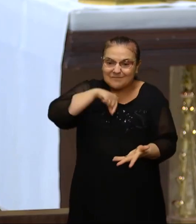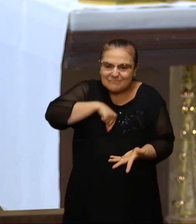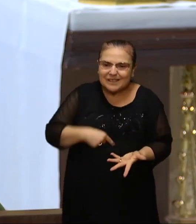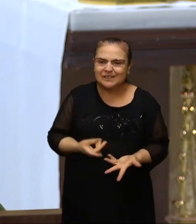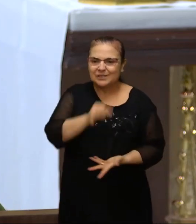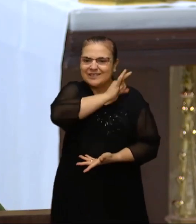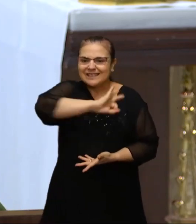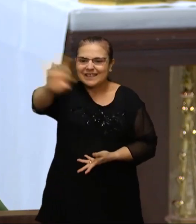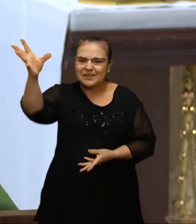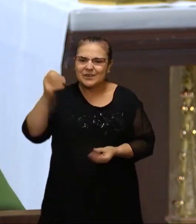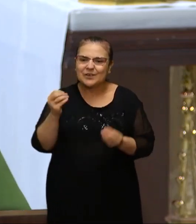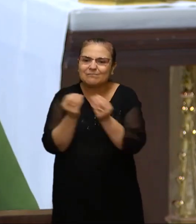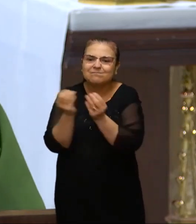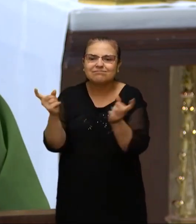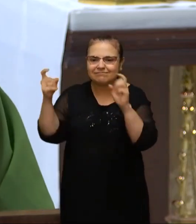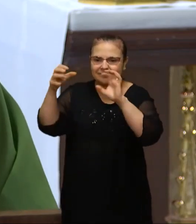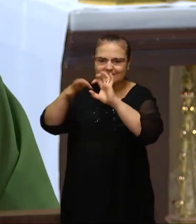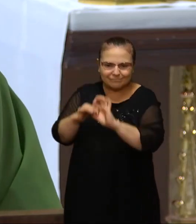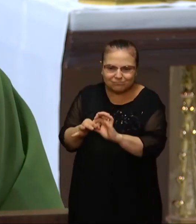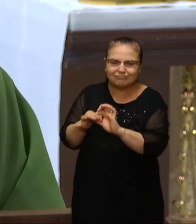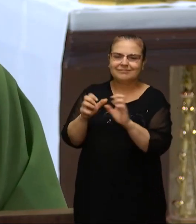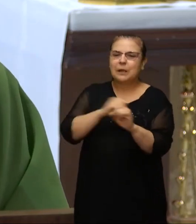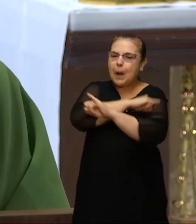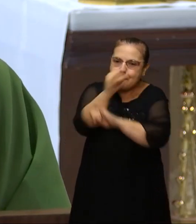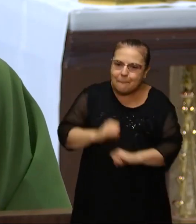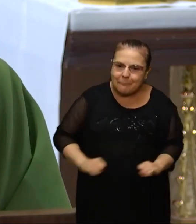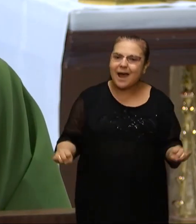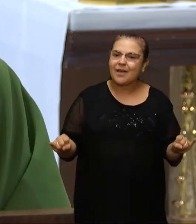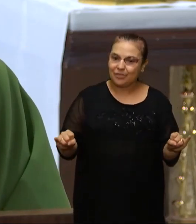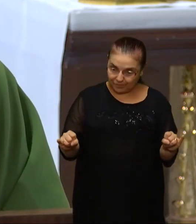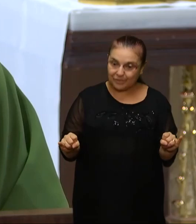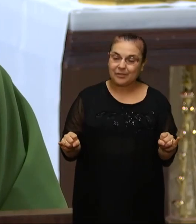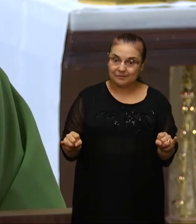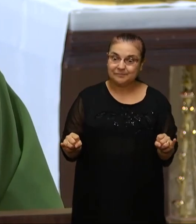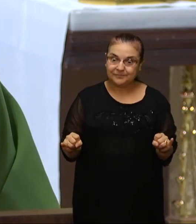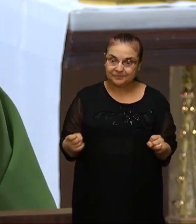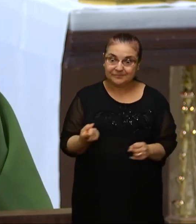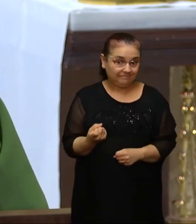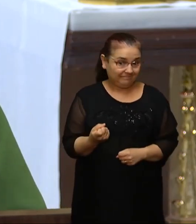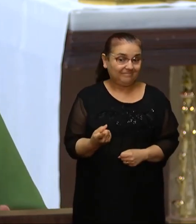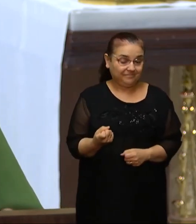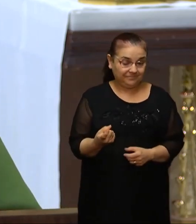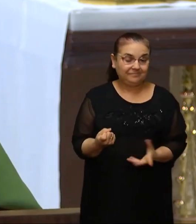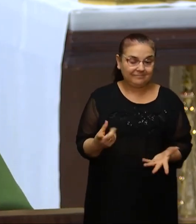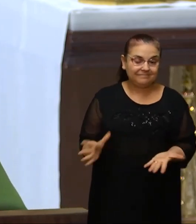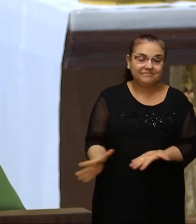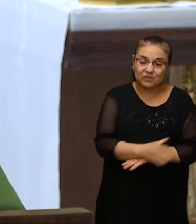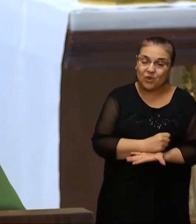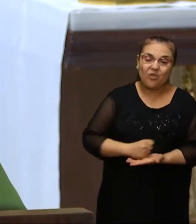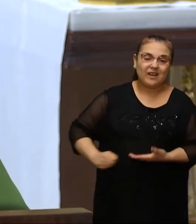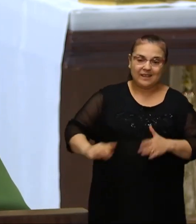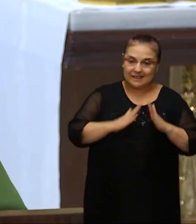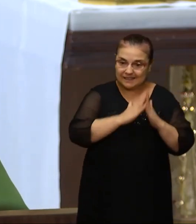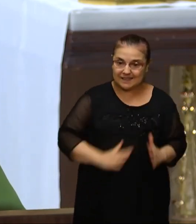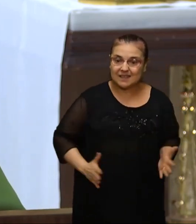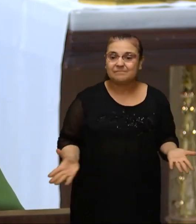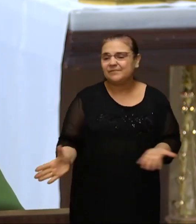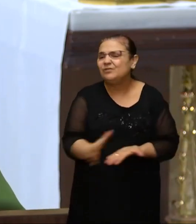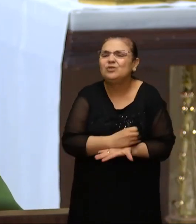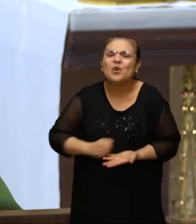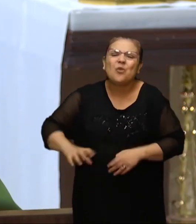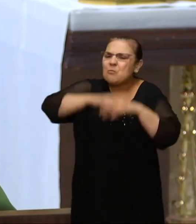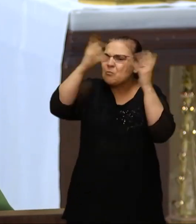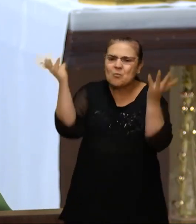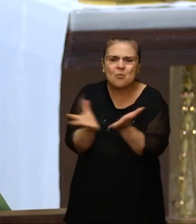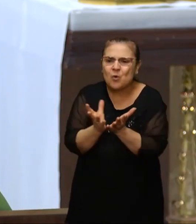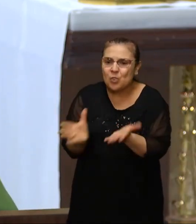vínculo de la paz esas relaciones tan fraternas t pacíficas que se necesitan en toda la iglesia en todo el mundo en